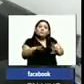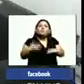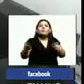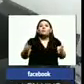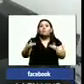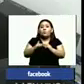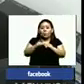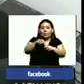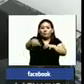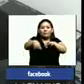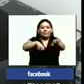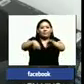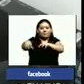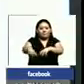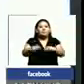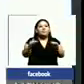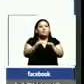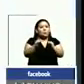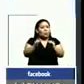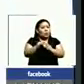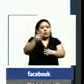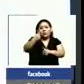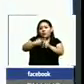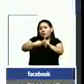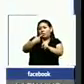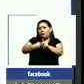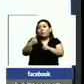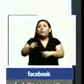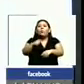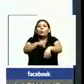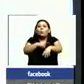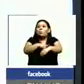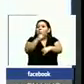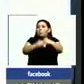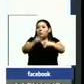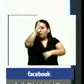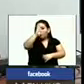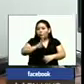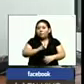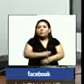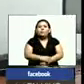dependencias departamentales estarán abiertas todos los sábados hasta el mediodía